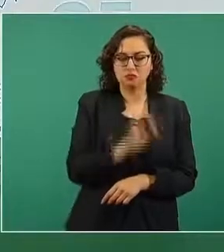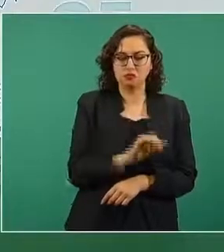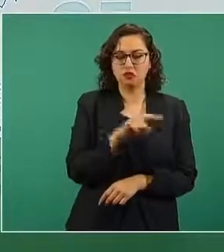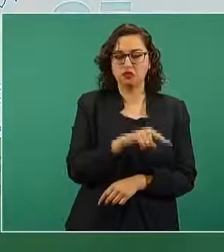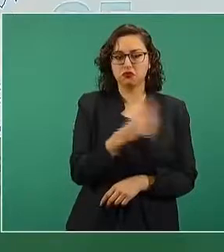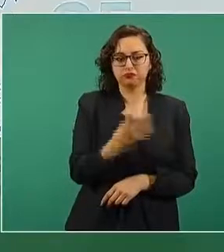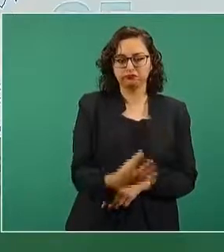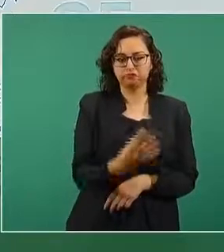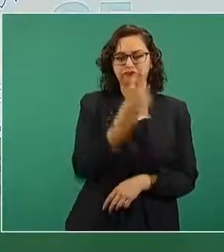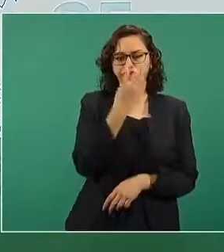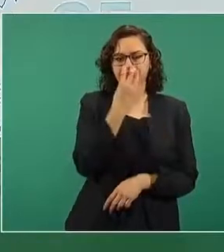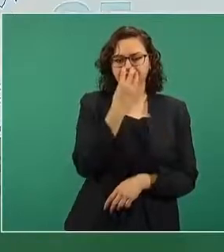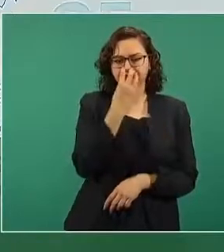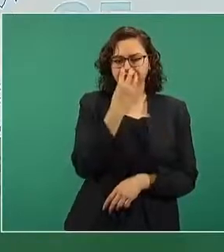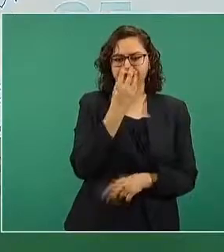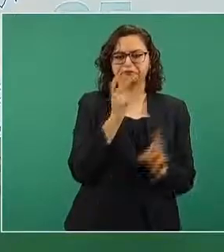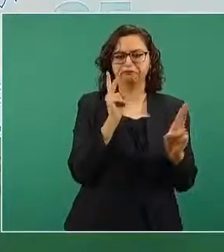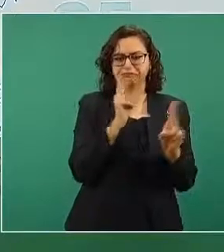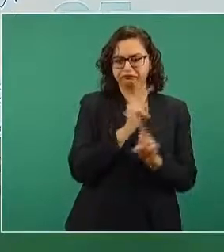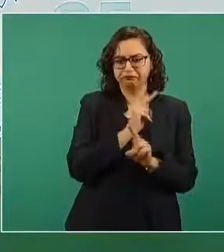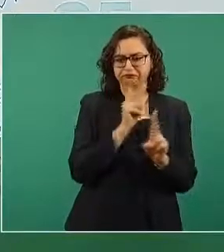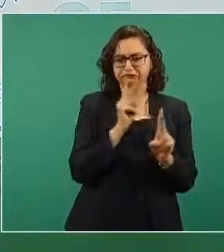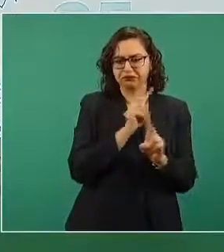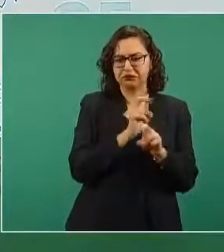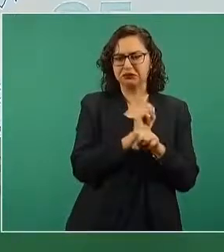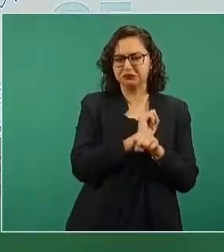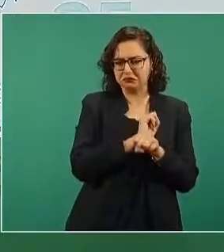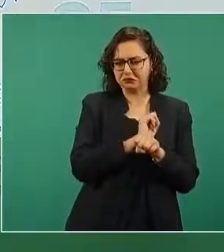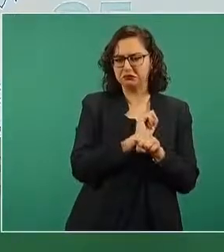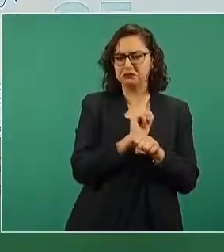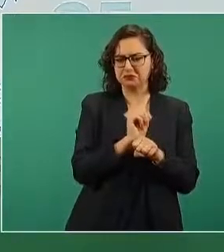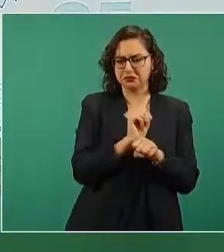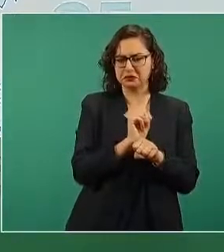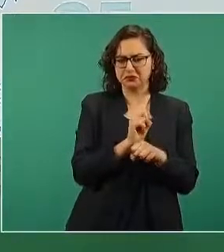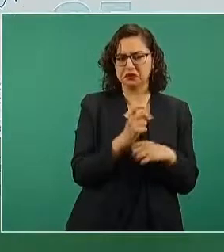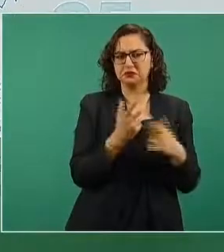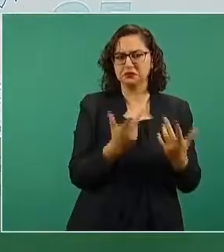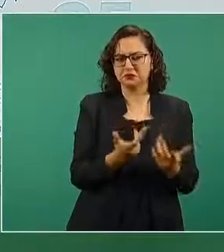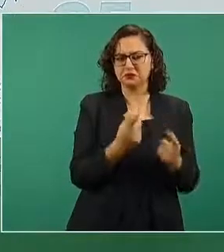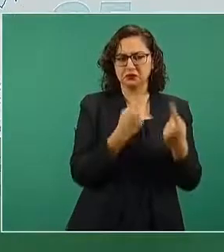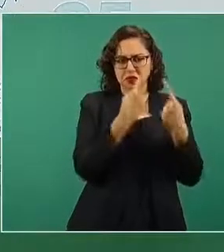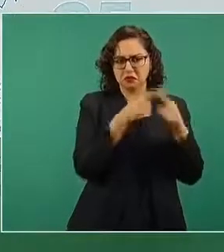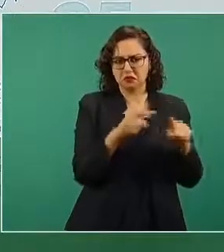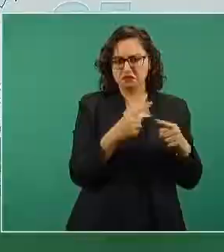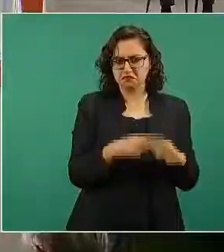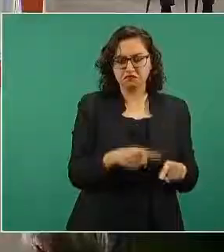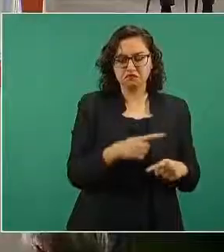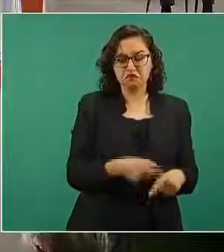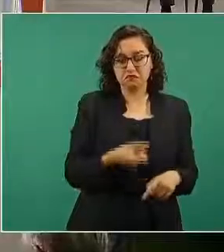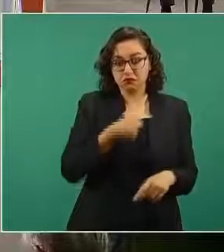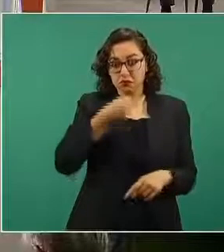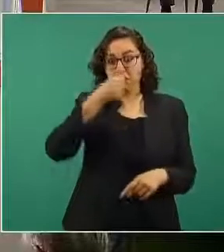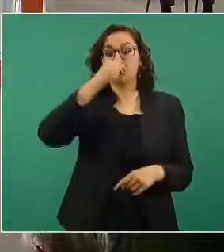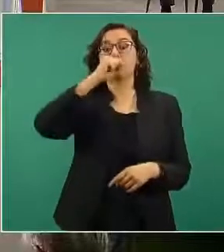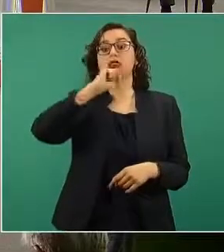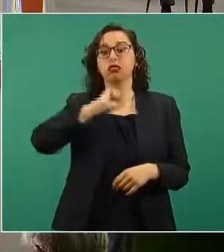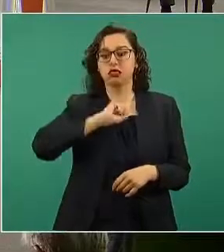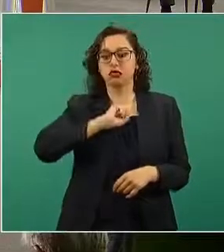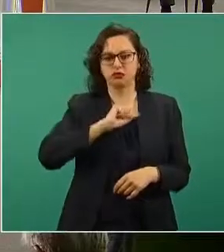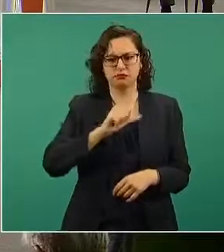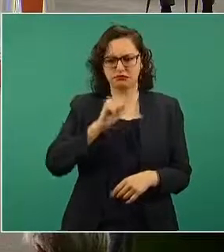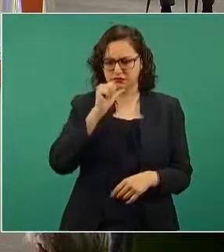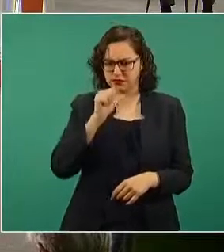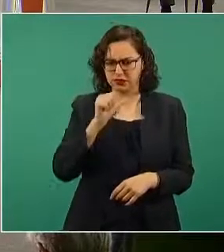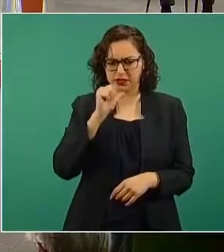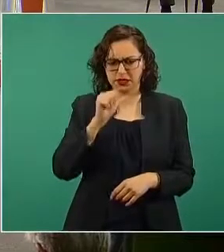solo están hospitalizadas con otras formas de ventilación o de oxigenación no invasiva, algunos ni siquiera con